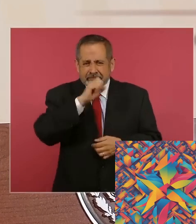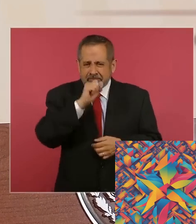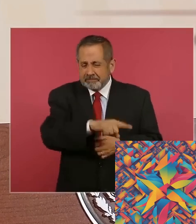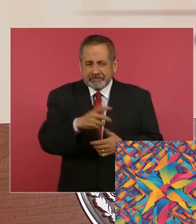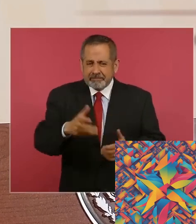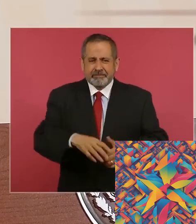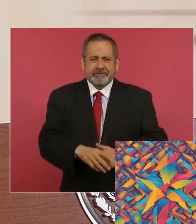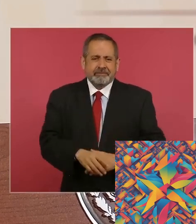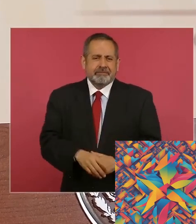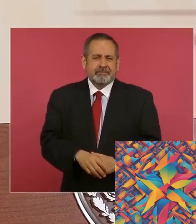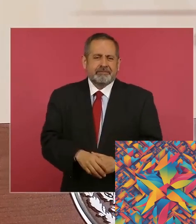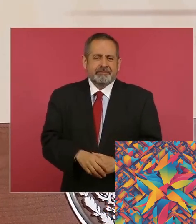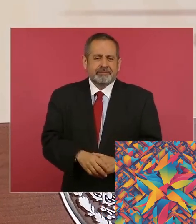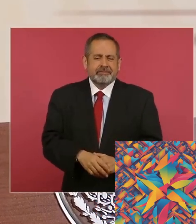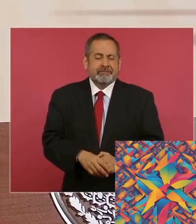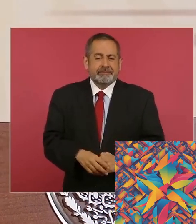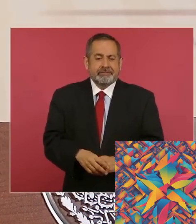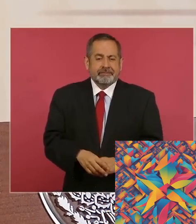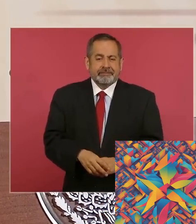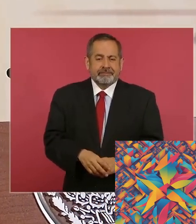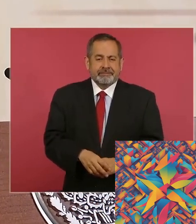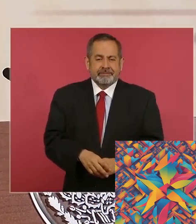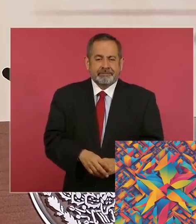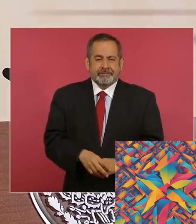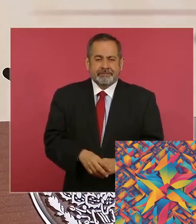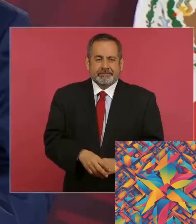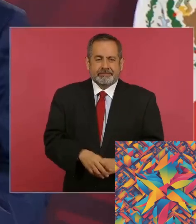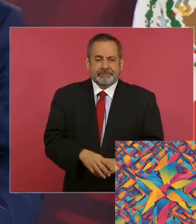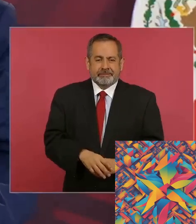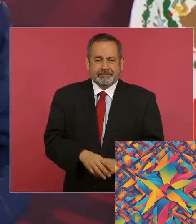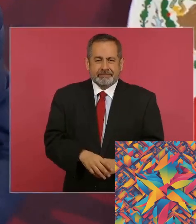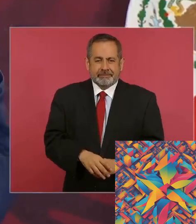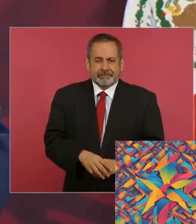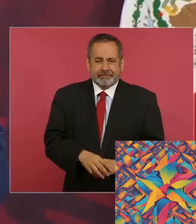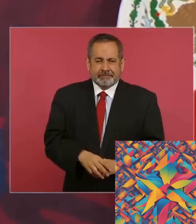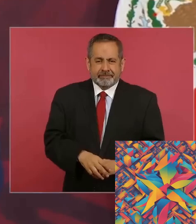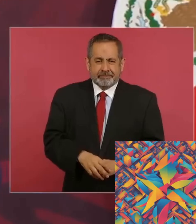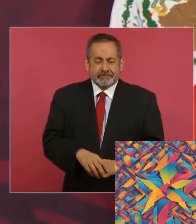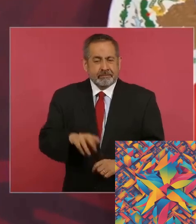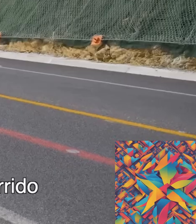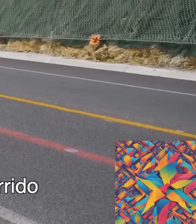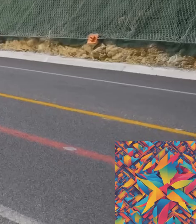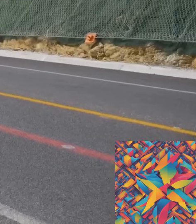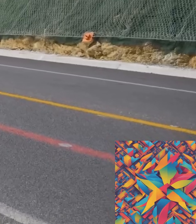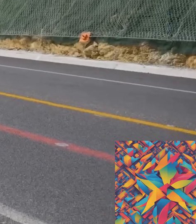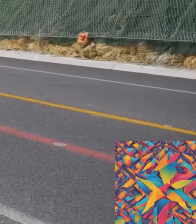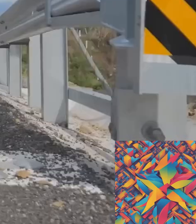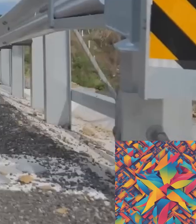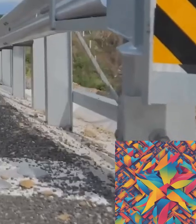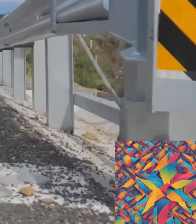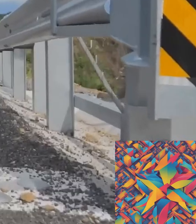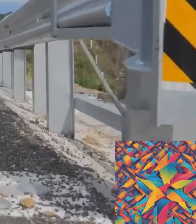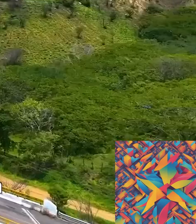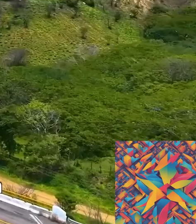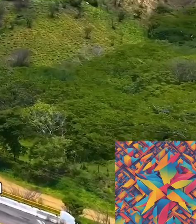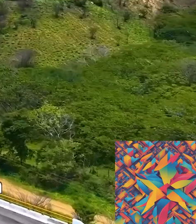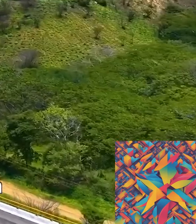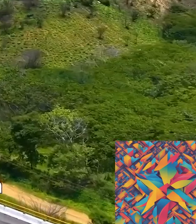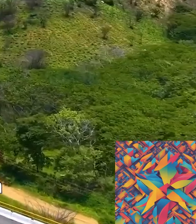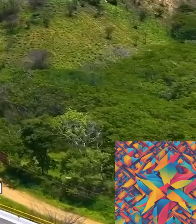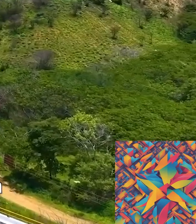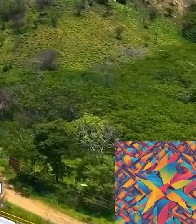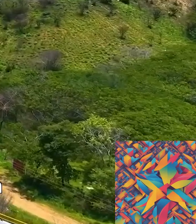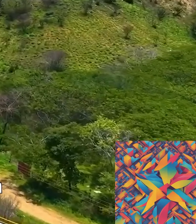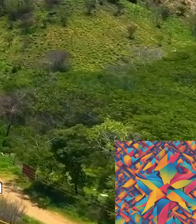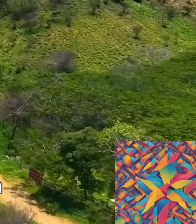gobierno, enfatizando la importancia de trabajar juntos por el bien común. A pesar de los retos y las diferencias políticas, el